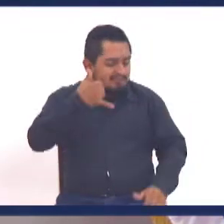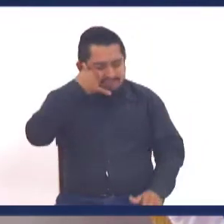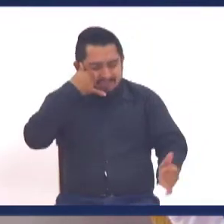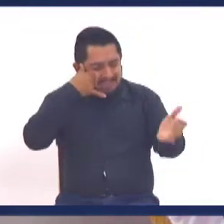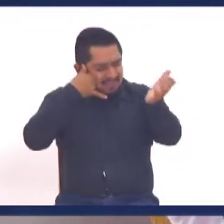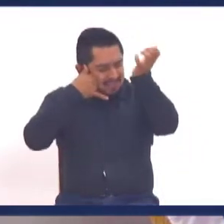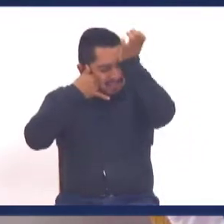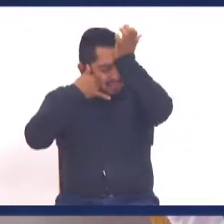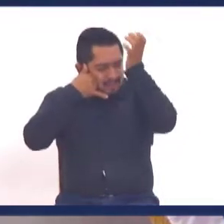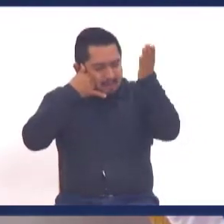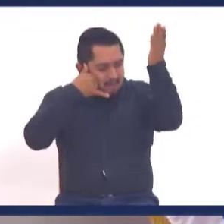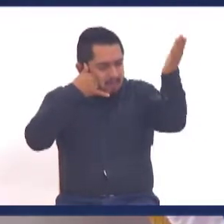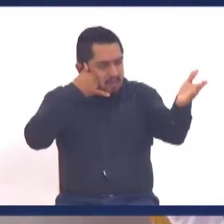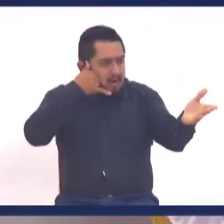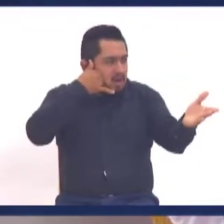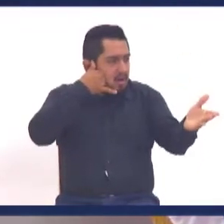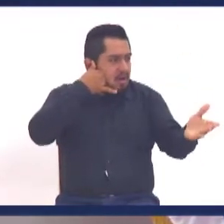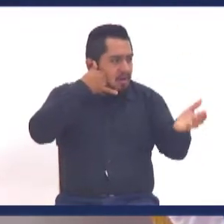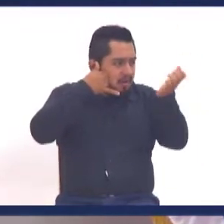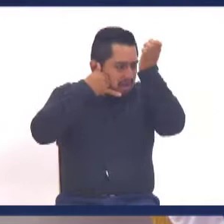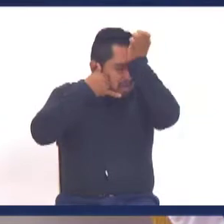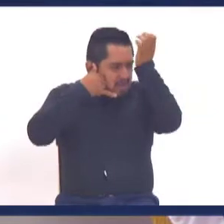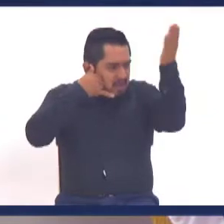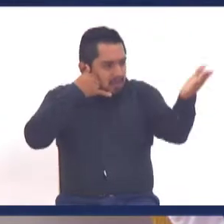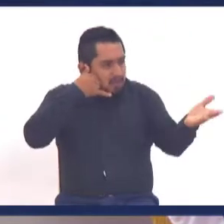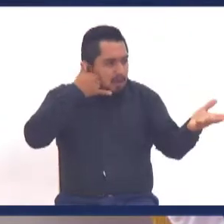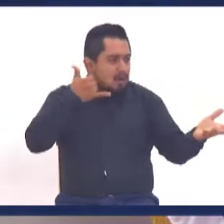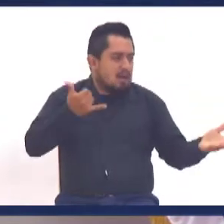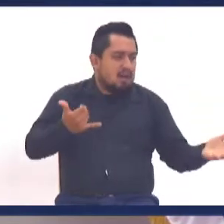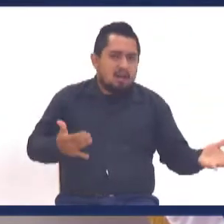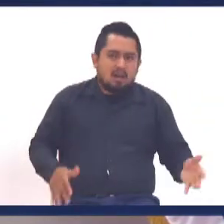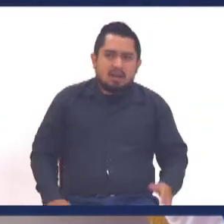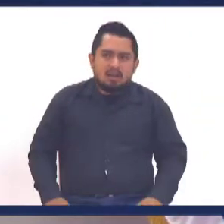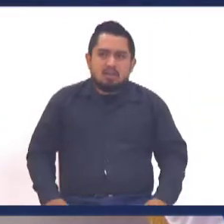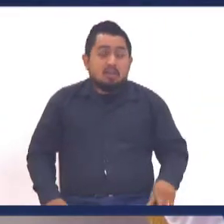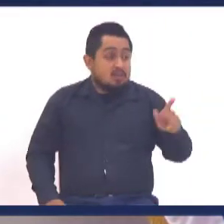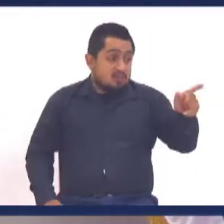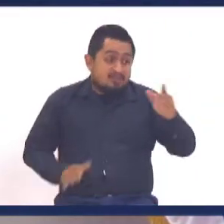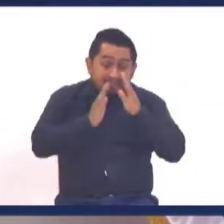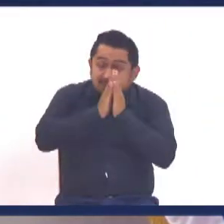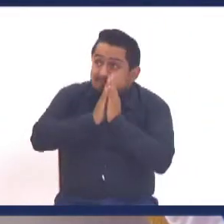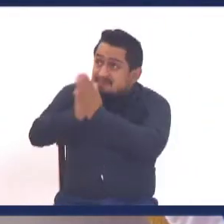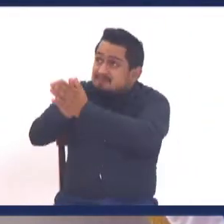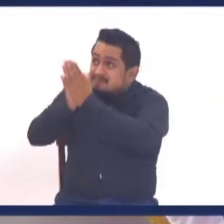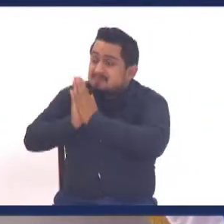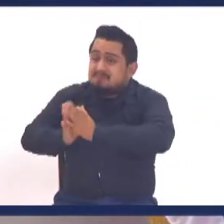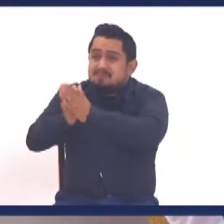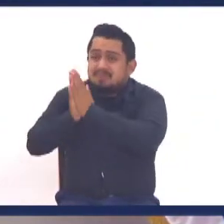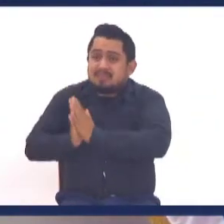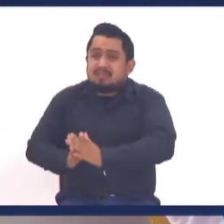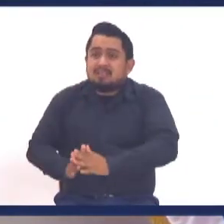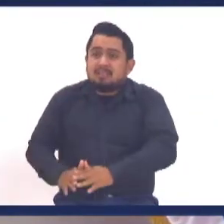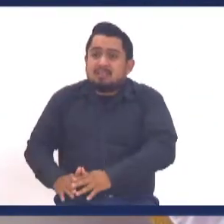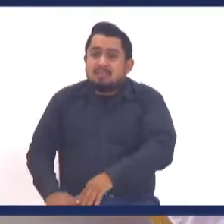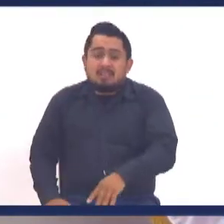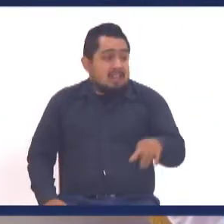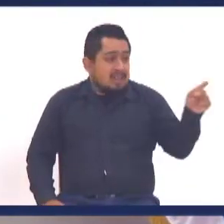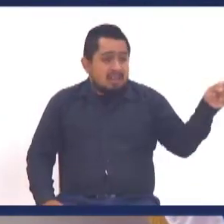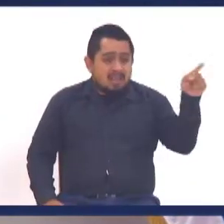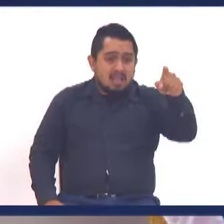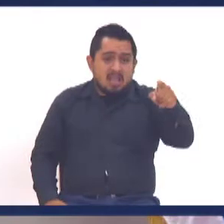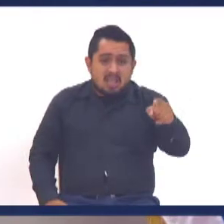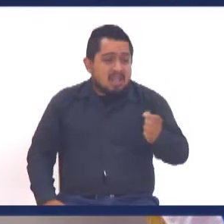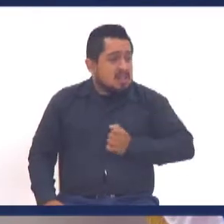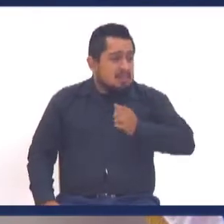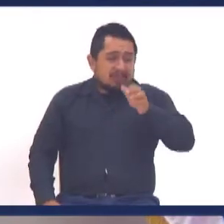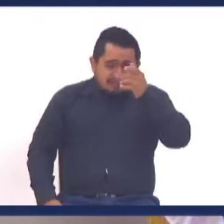legalmente te estás estás frito y pedirle al señor que el ofendido se declaren